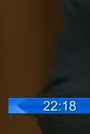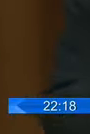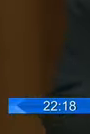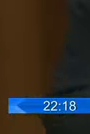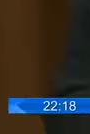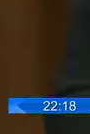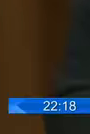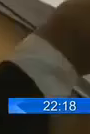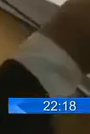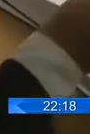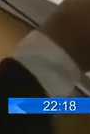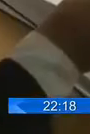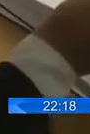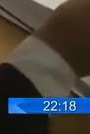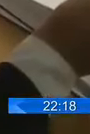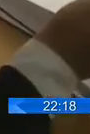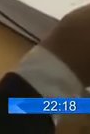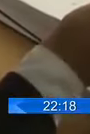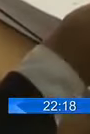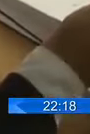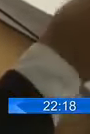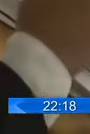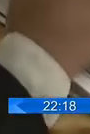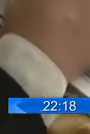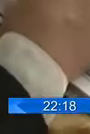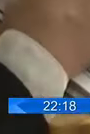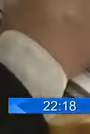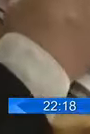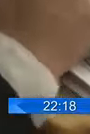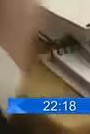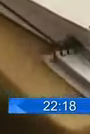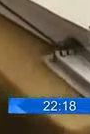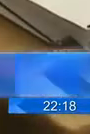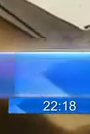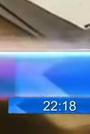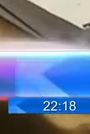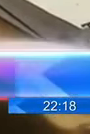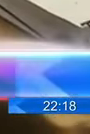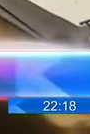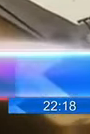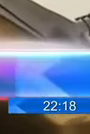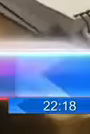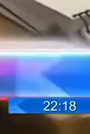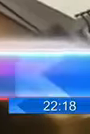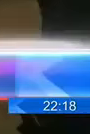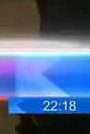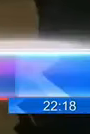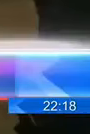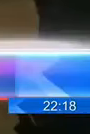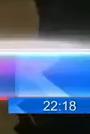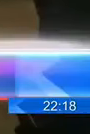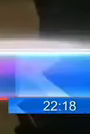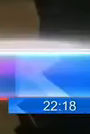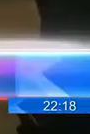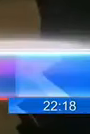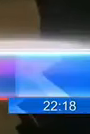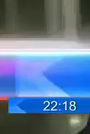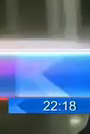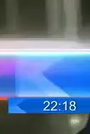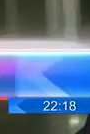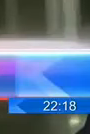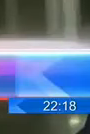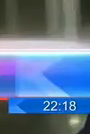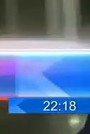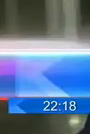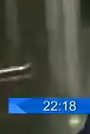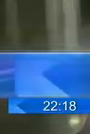del sigilo bancario. A su parecer, el mandato constitucional es claro y esta información debería continuar siendo resguardada solo por dicha institución.